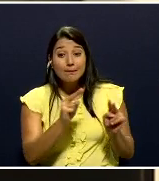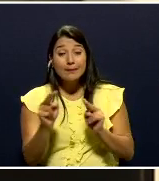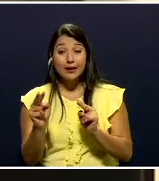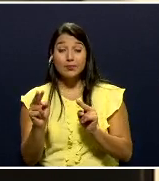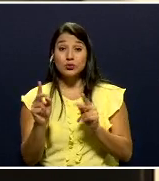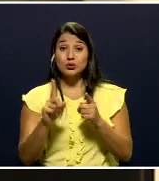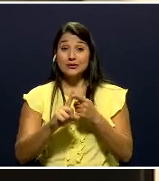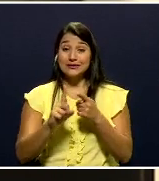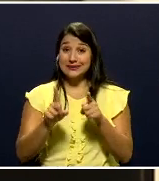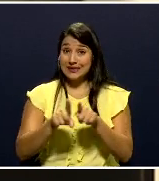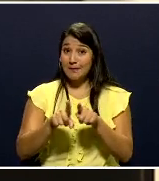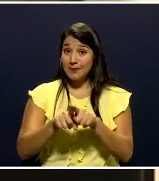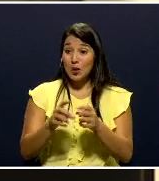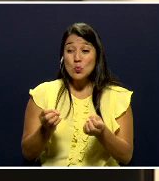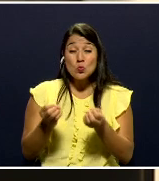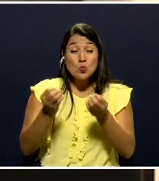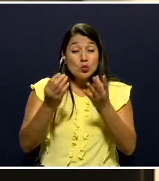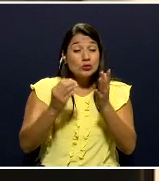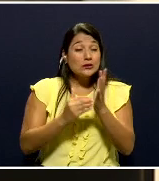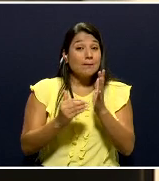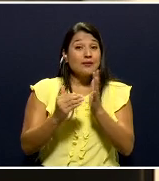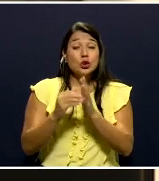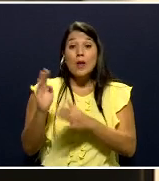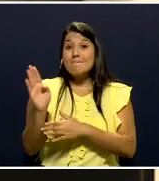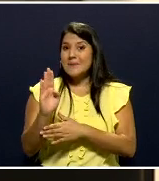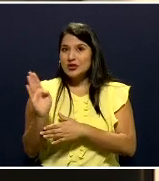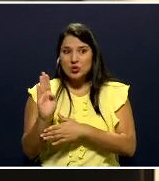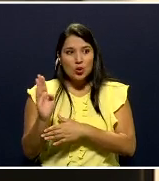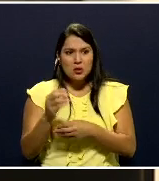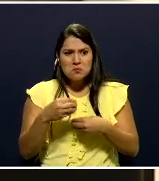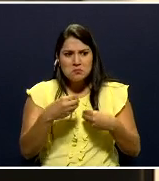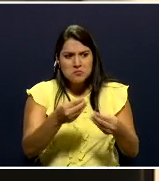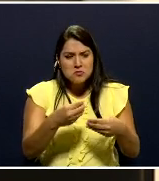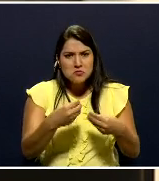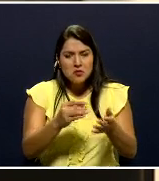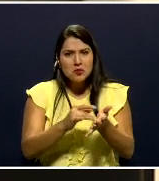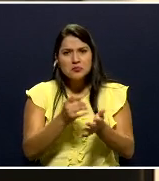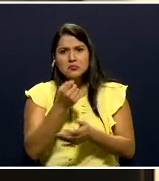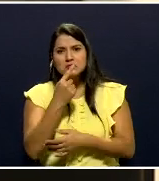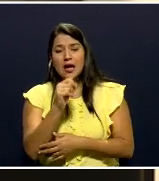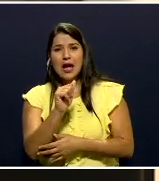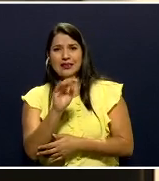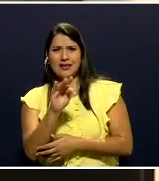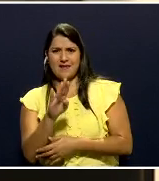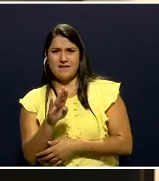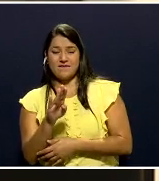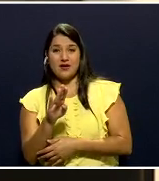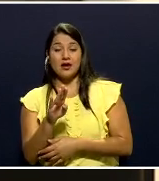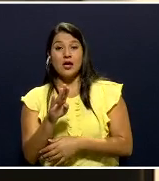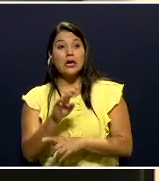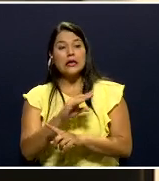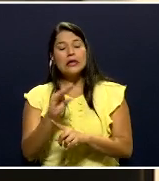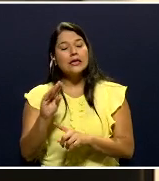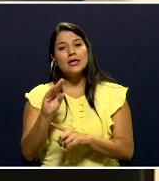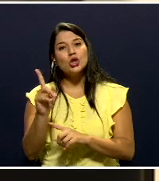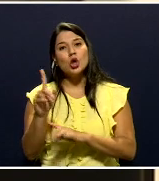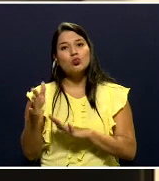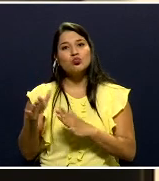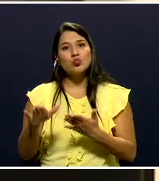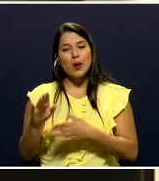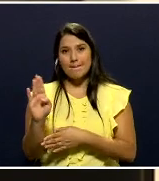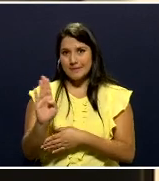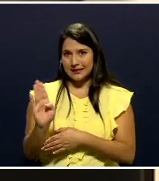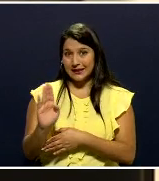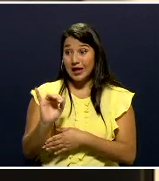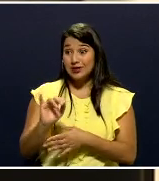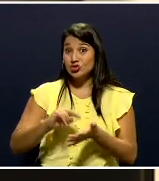incluso varios millones de bacterias resistentes a los antibióticos por gramo de vegetal para consumo humano. Y eso obviamente